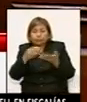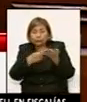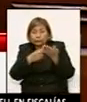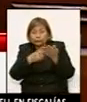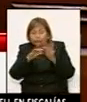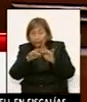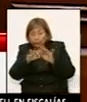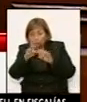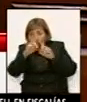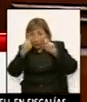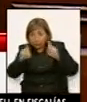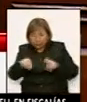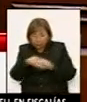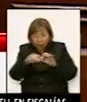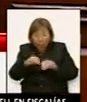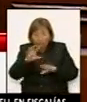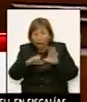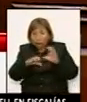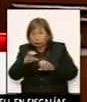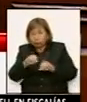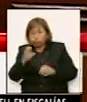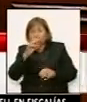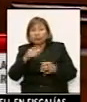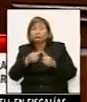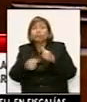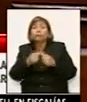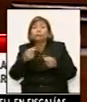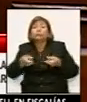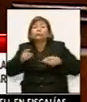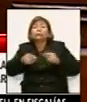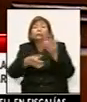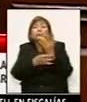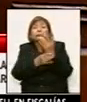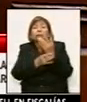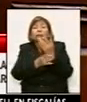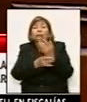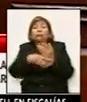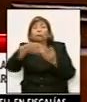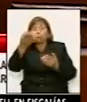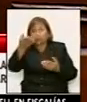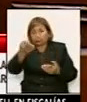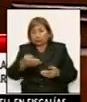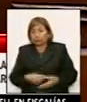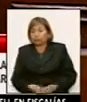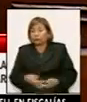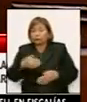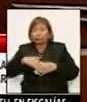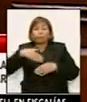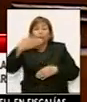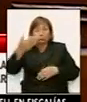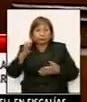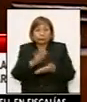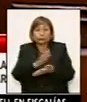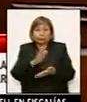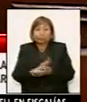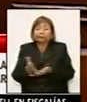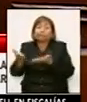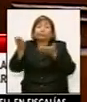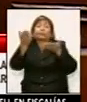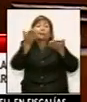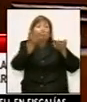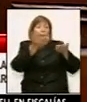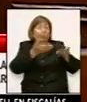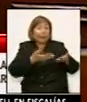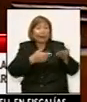la misma computadora, de poder darle una fecha para el médico legista. O sea, y de ahí pasar el expediente, todo en